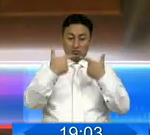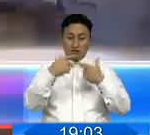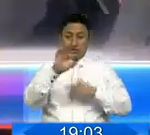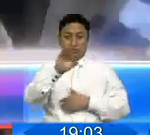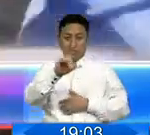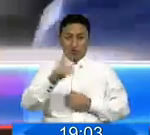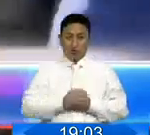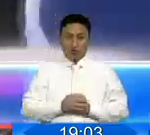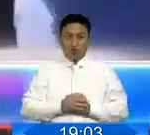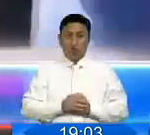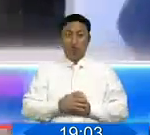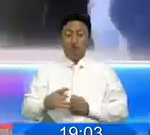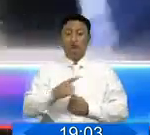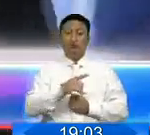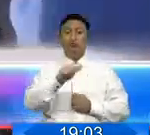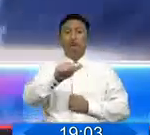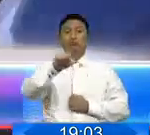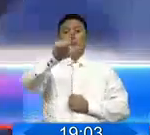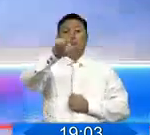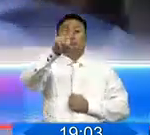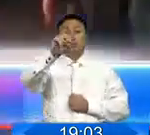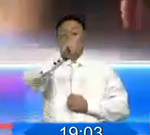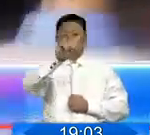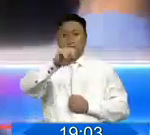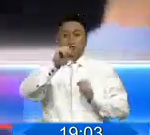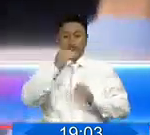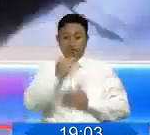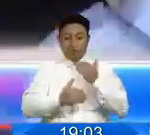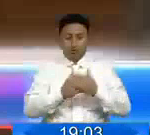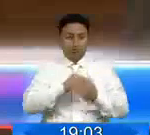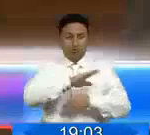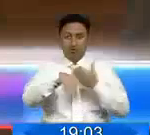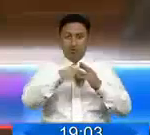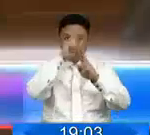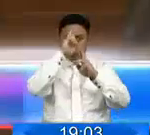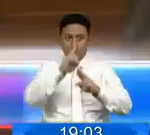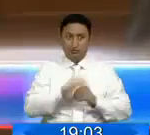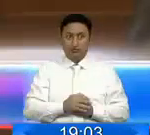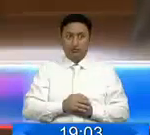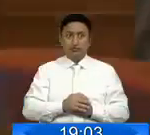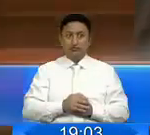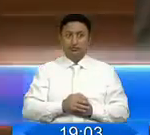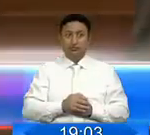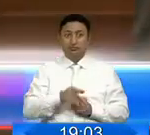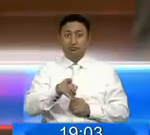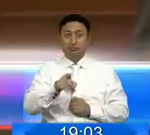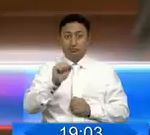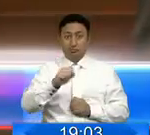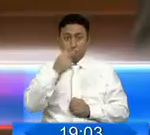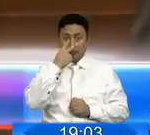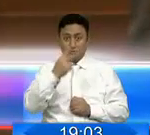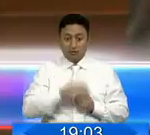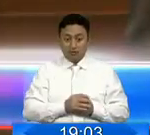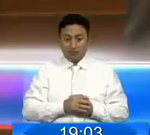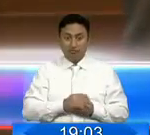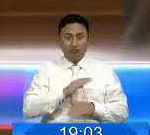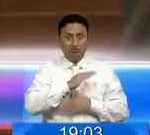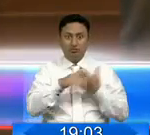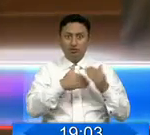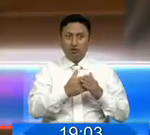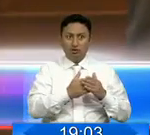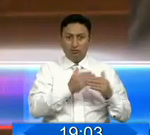afirmó que en el caso de Fernando Alvarado se siguieron todos los protocolos de ley. Y como pudieron ver, se cumplieron todos